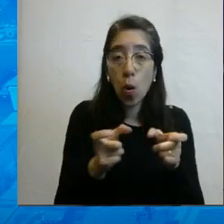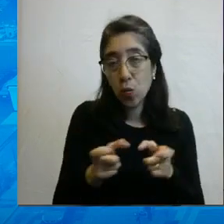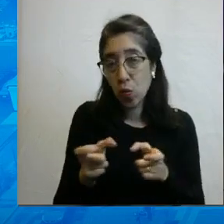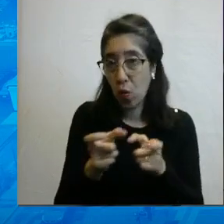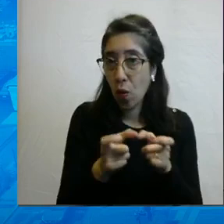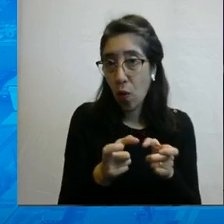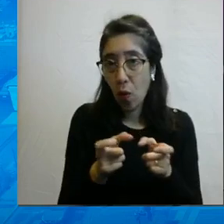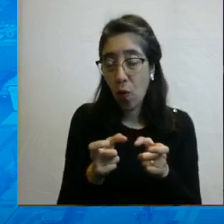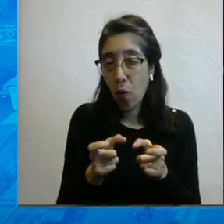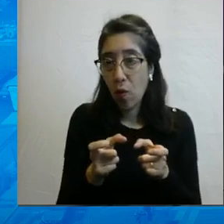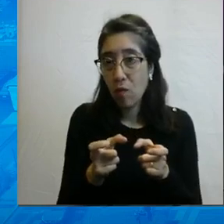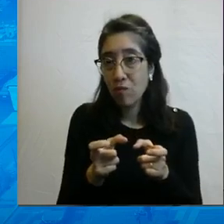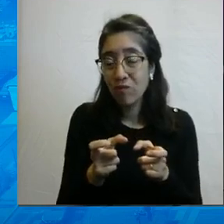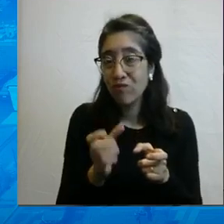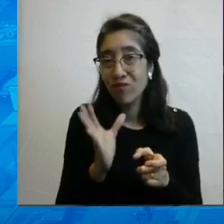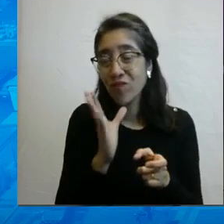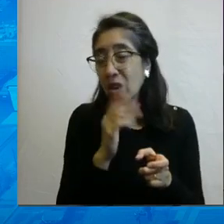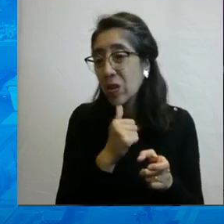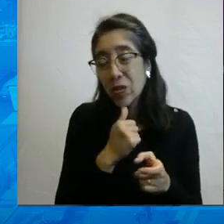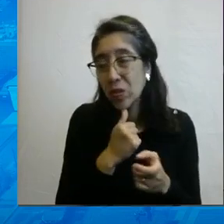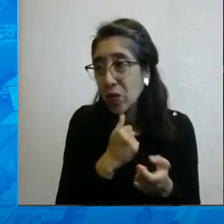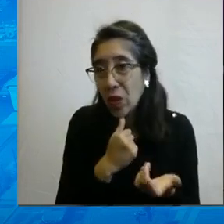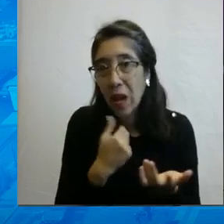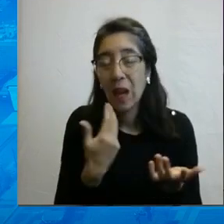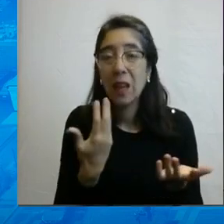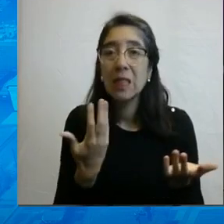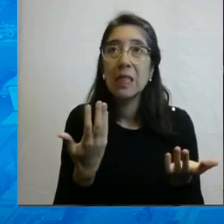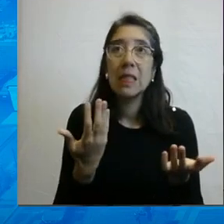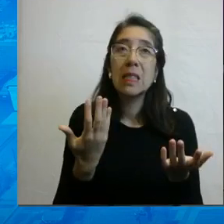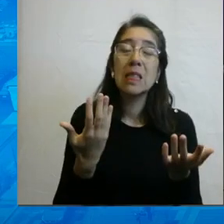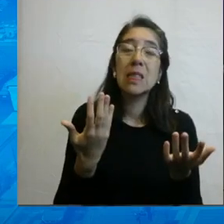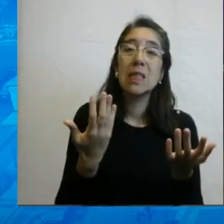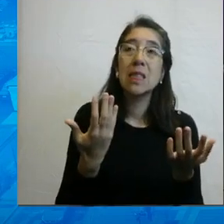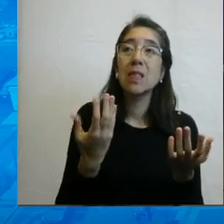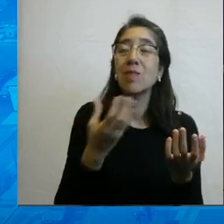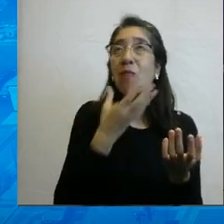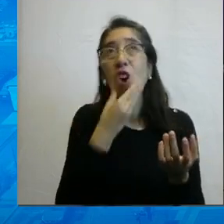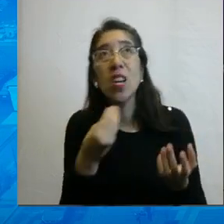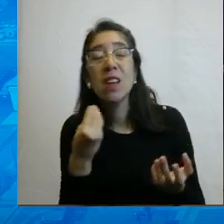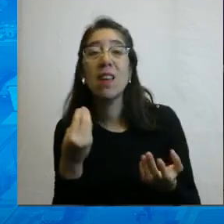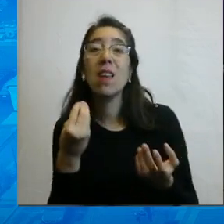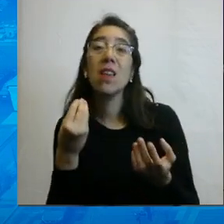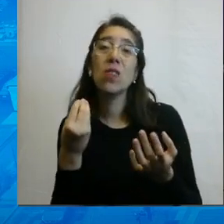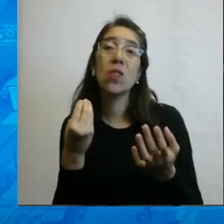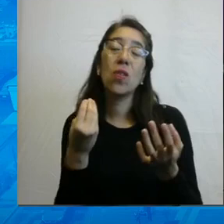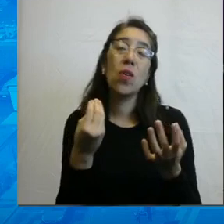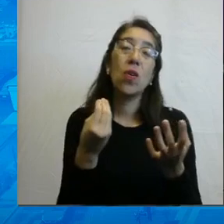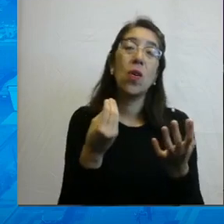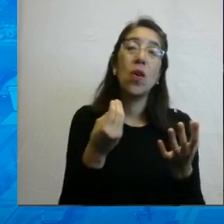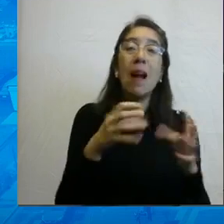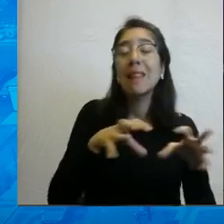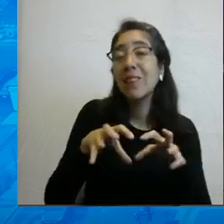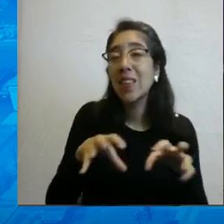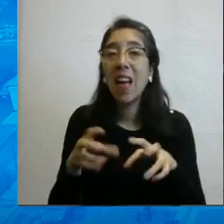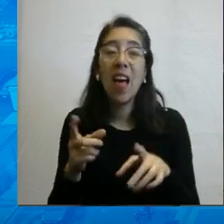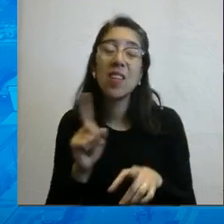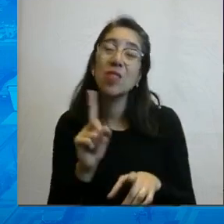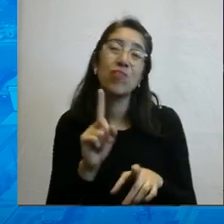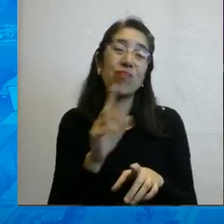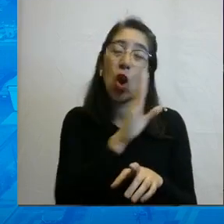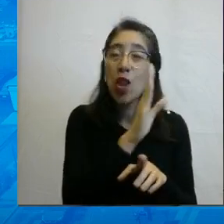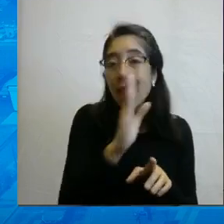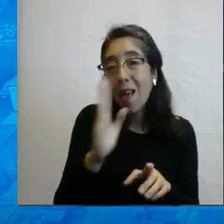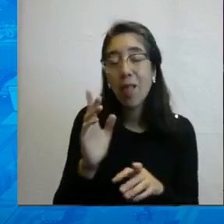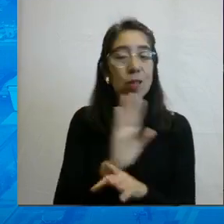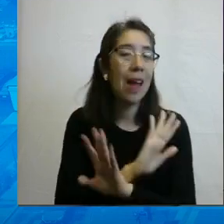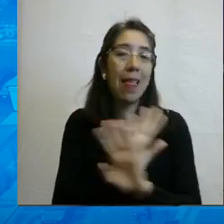se perdió todo el sentido al que solo fuera comercio. Yo creo que va a haber que pensar cómo se le da posibilidad a la gente de Melipilla,